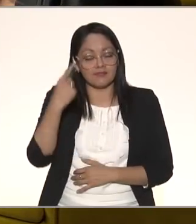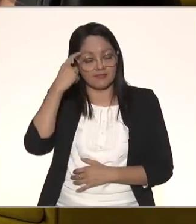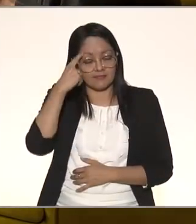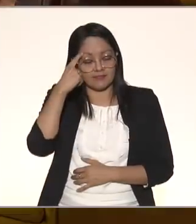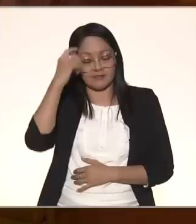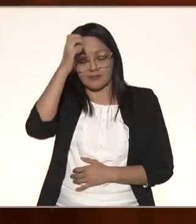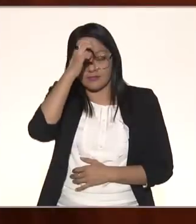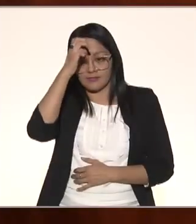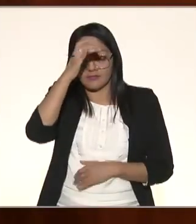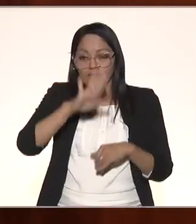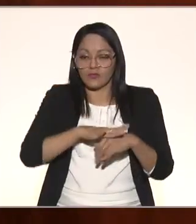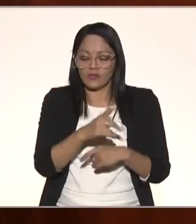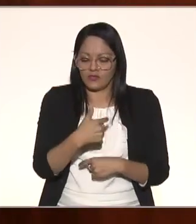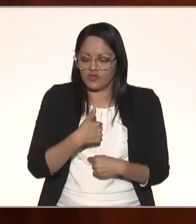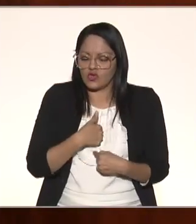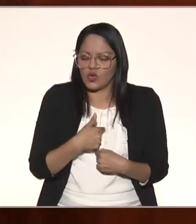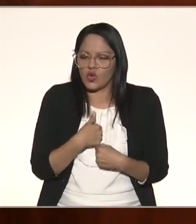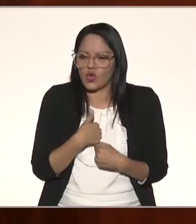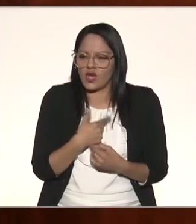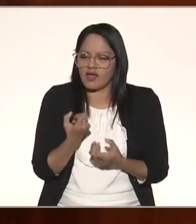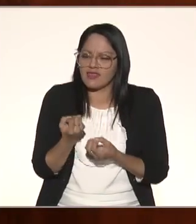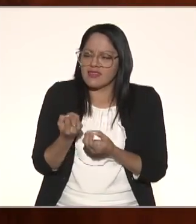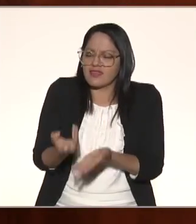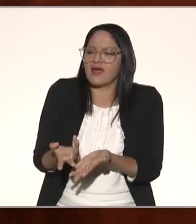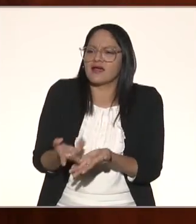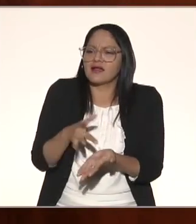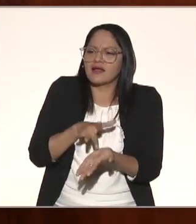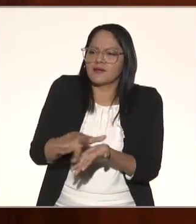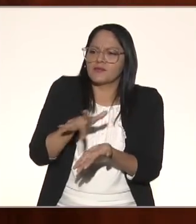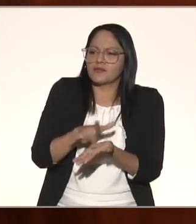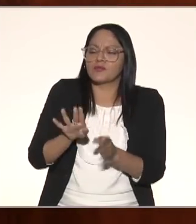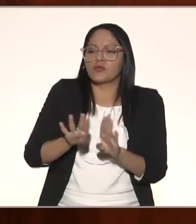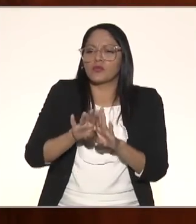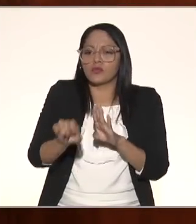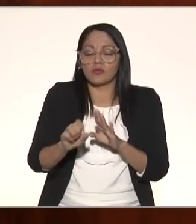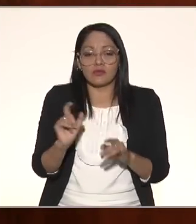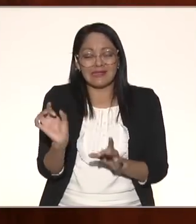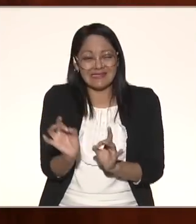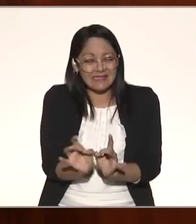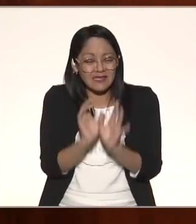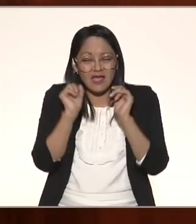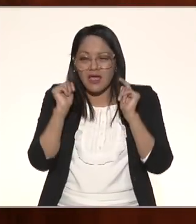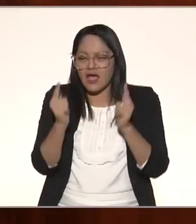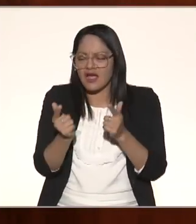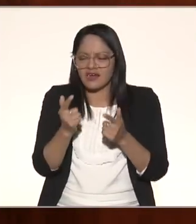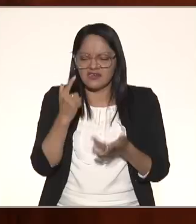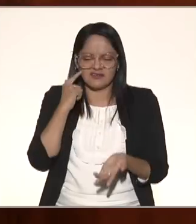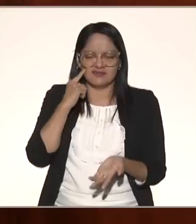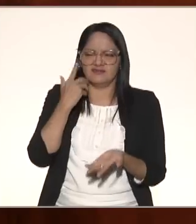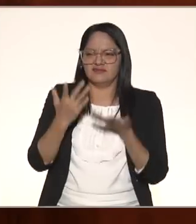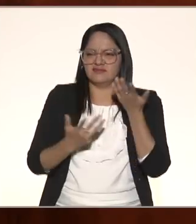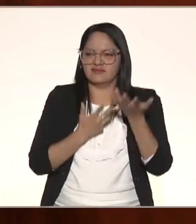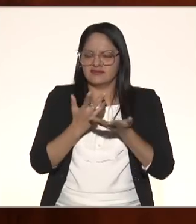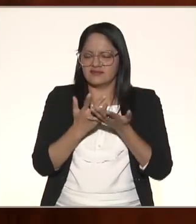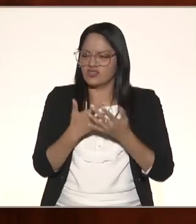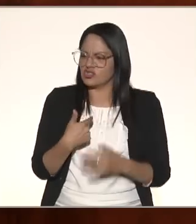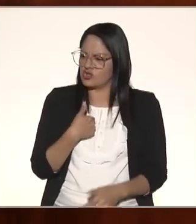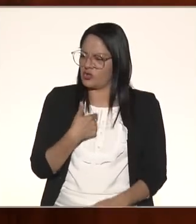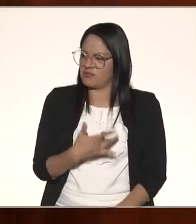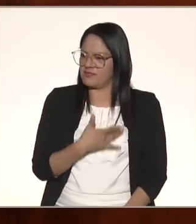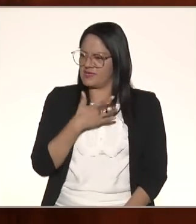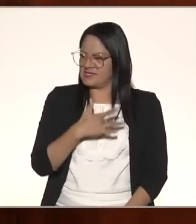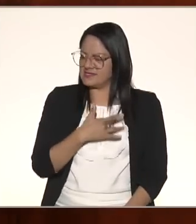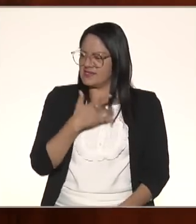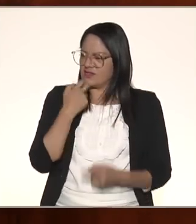sobre lo que yo voy a estar aportando y que de pronto cuando algo me causa ruidos a decir bueno sí oye me estoy sintiendo de